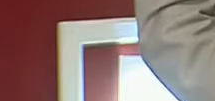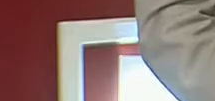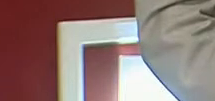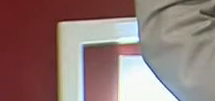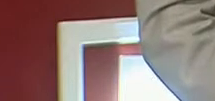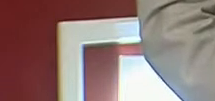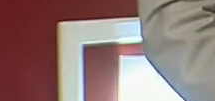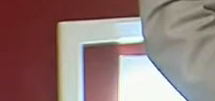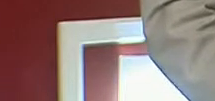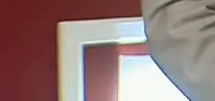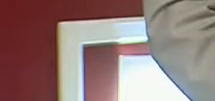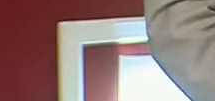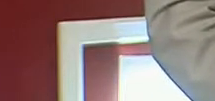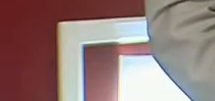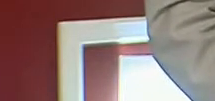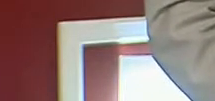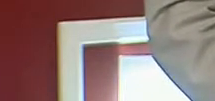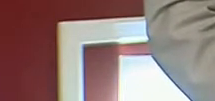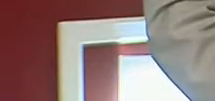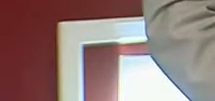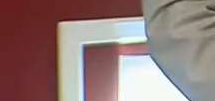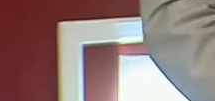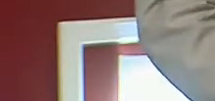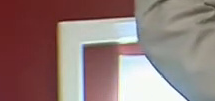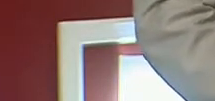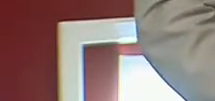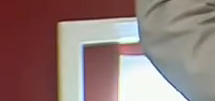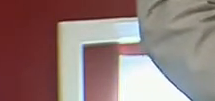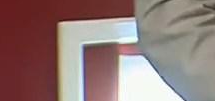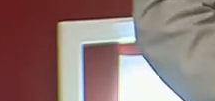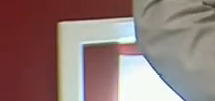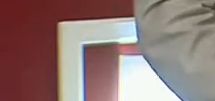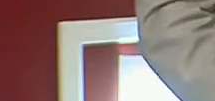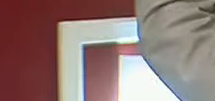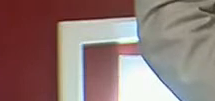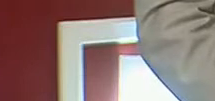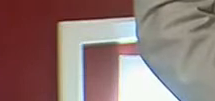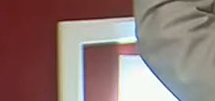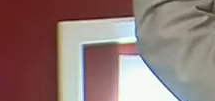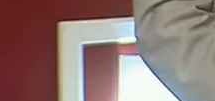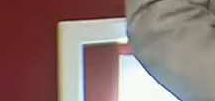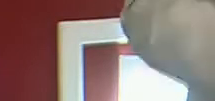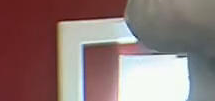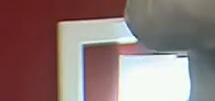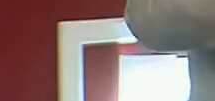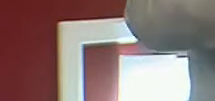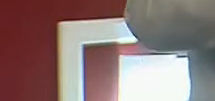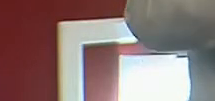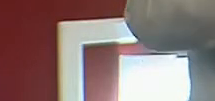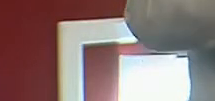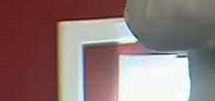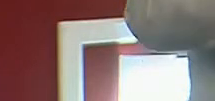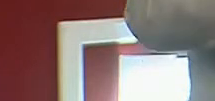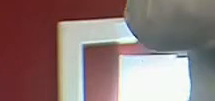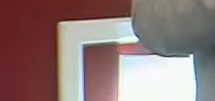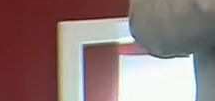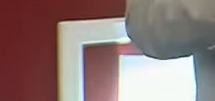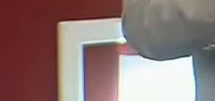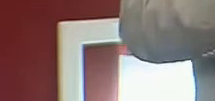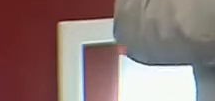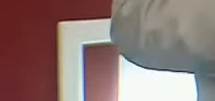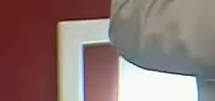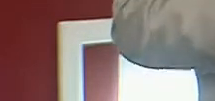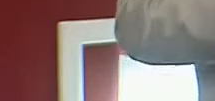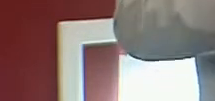Asael. Asael estuvo en el mundo de las drogas, estábamos conversando hace un momento y... Pero mejor escúchenlo de su propia